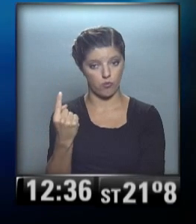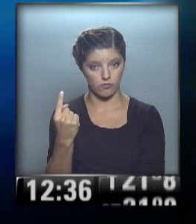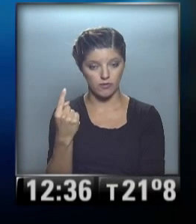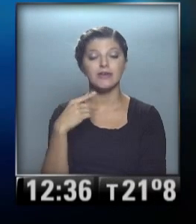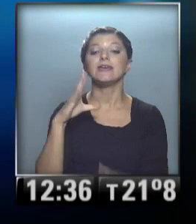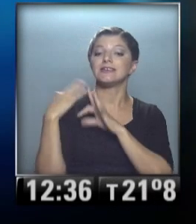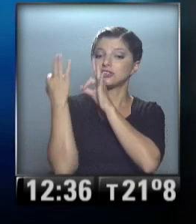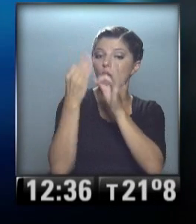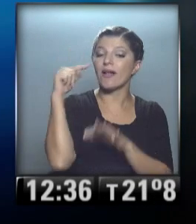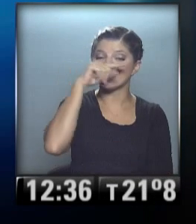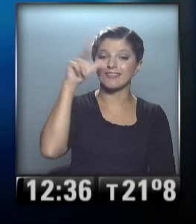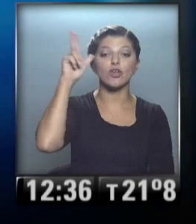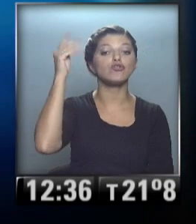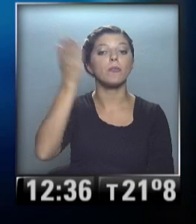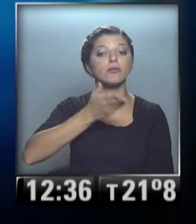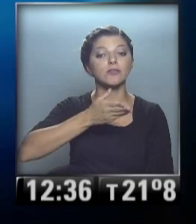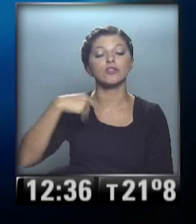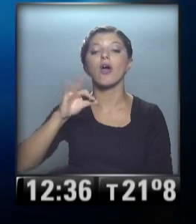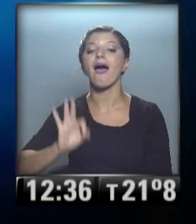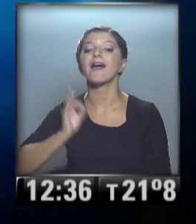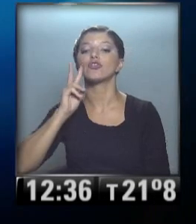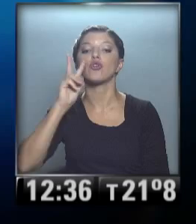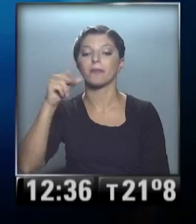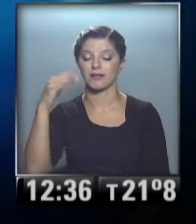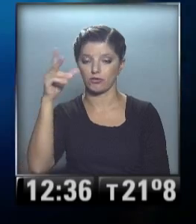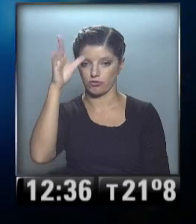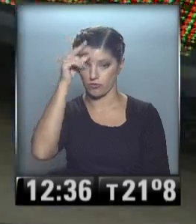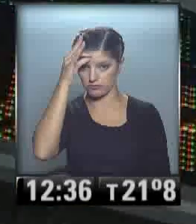al 78% en 2012.